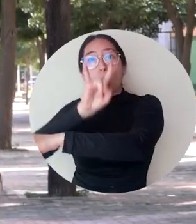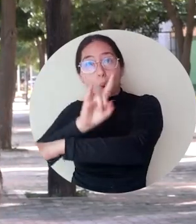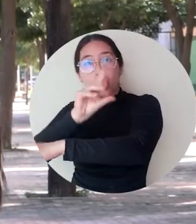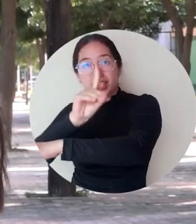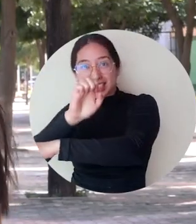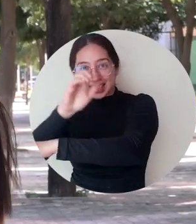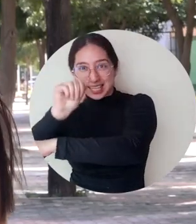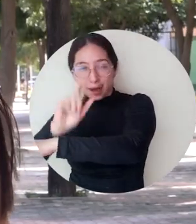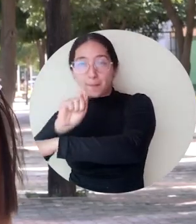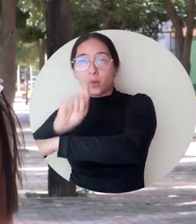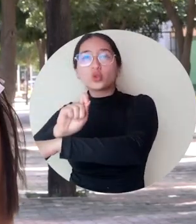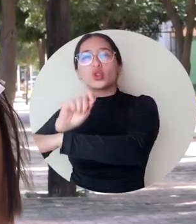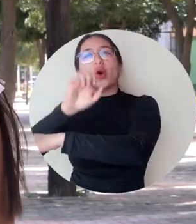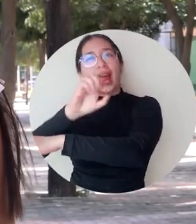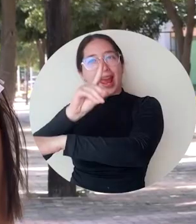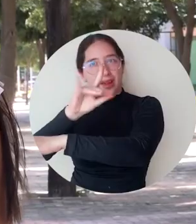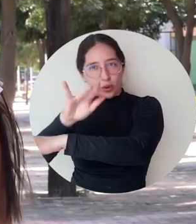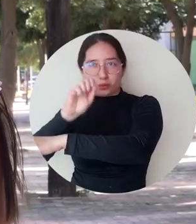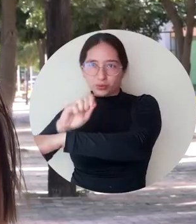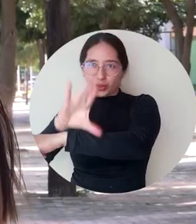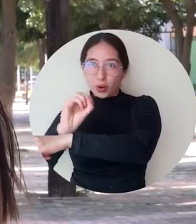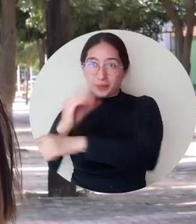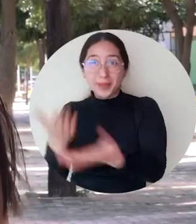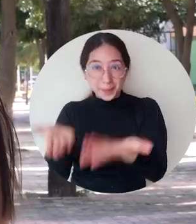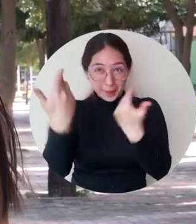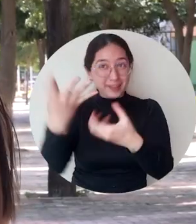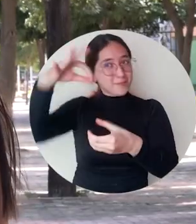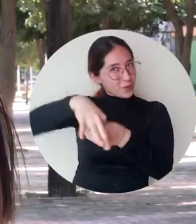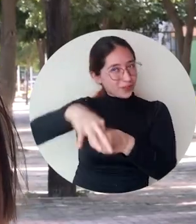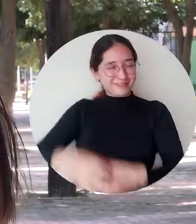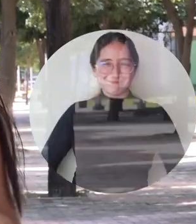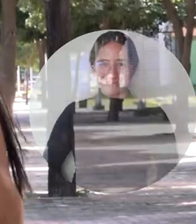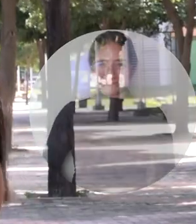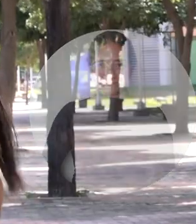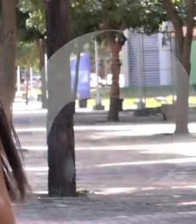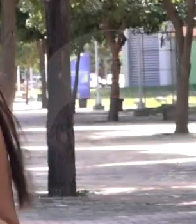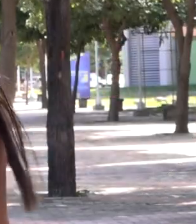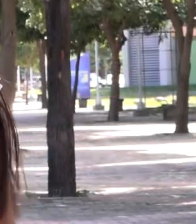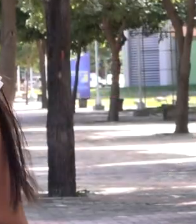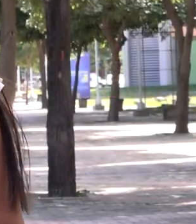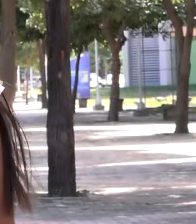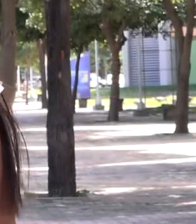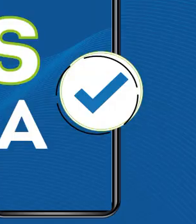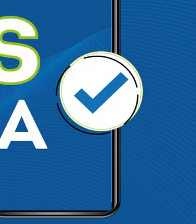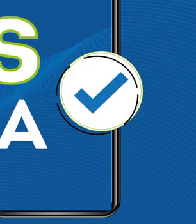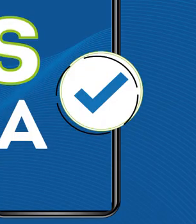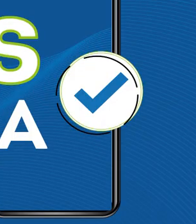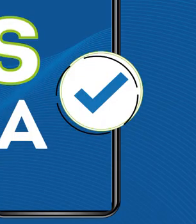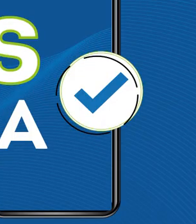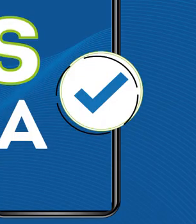virtual eleccionesunimagdalena.udea.edu.co. Te esperamos.